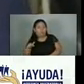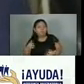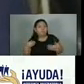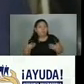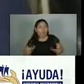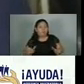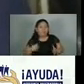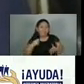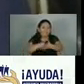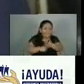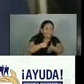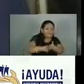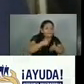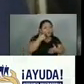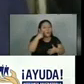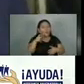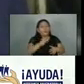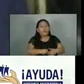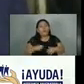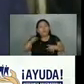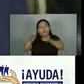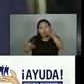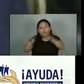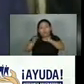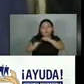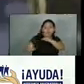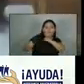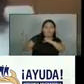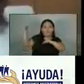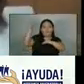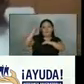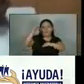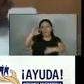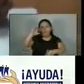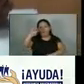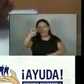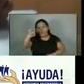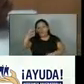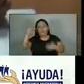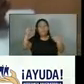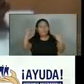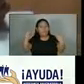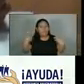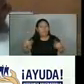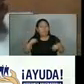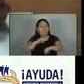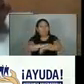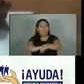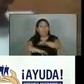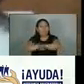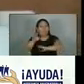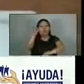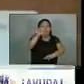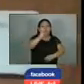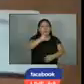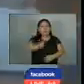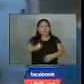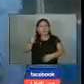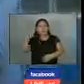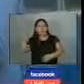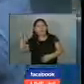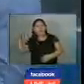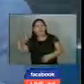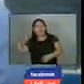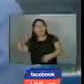un esfuerzo en conjunto con la Corte Suprema de Justicia, se ha logrado la entrega del